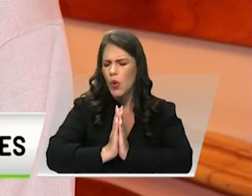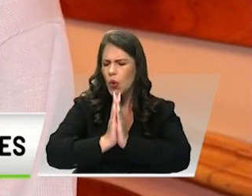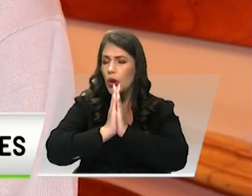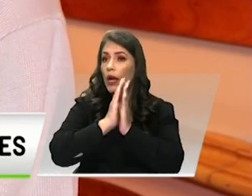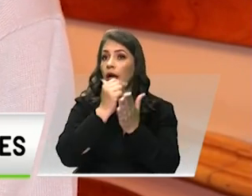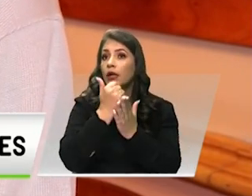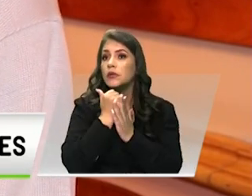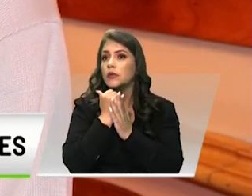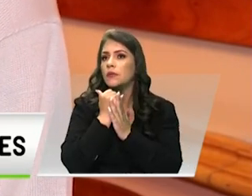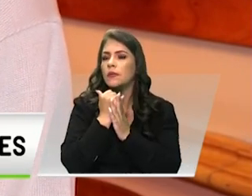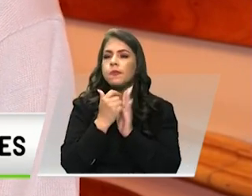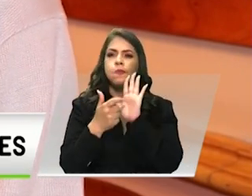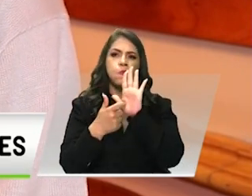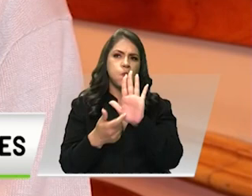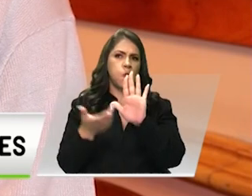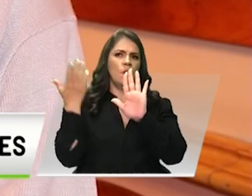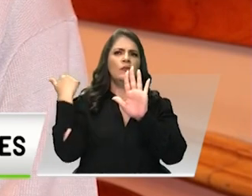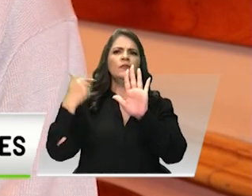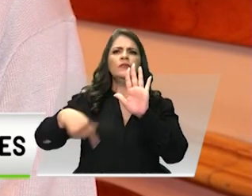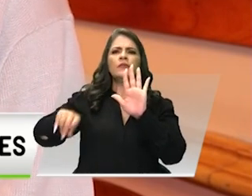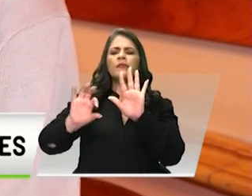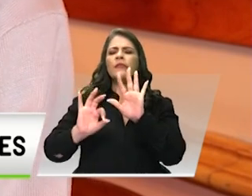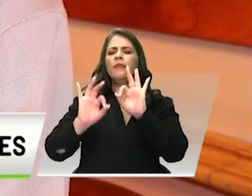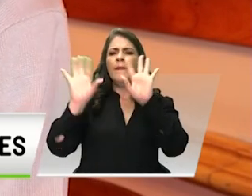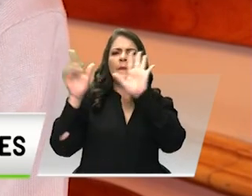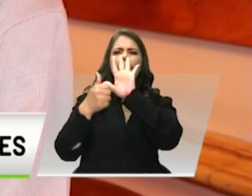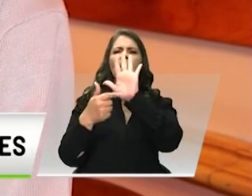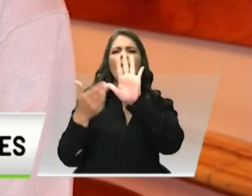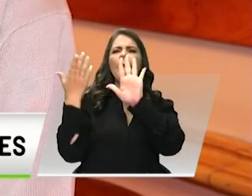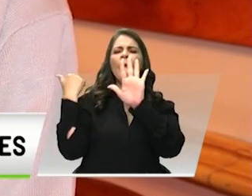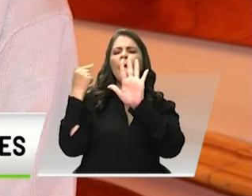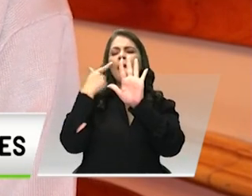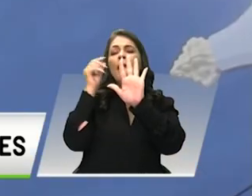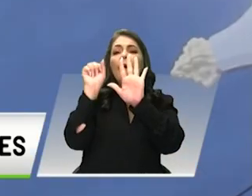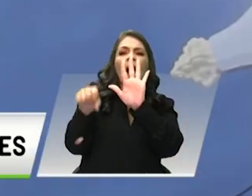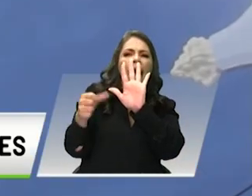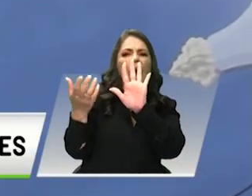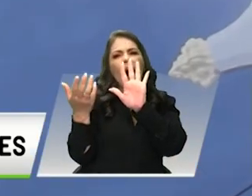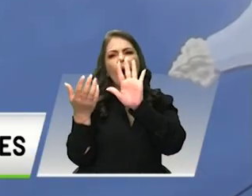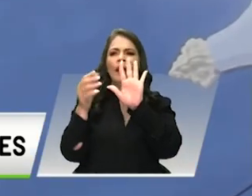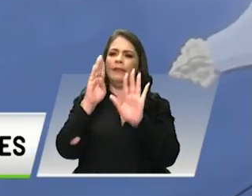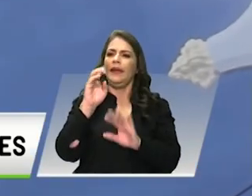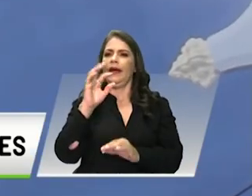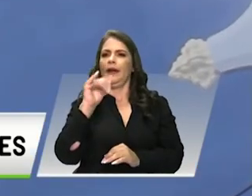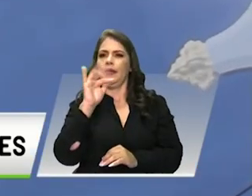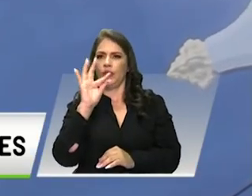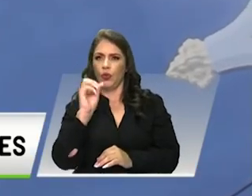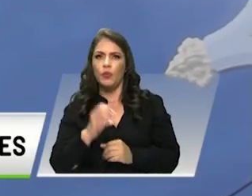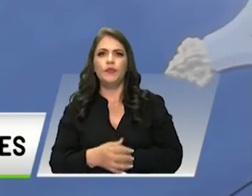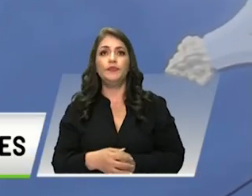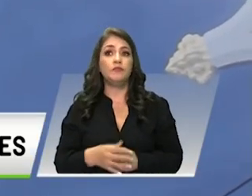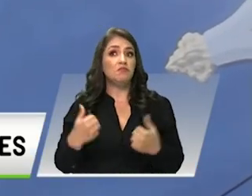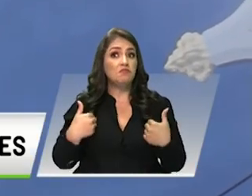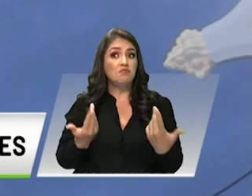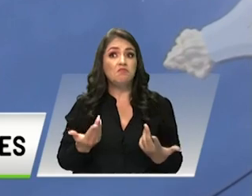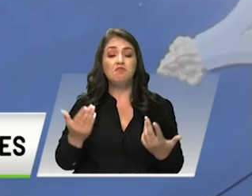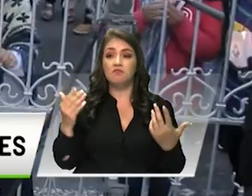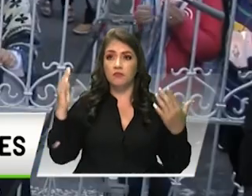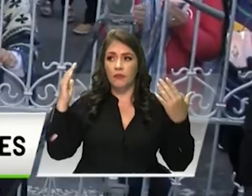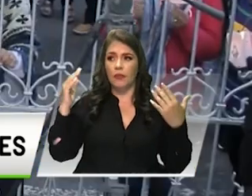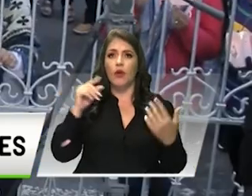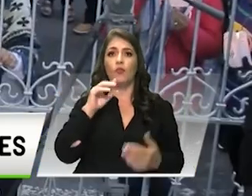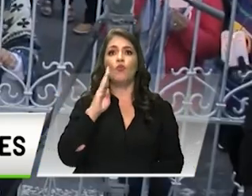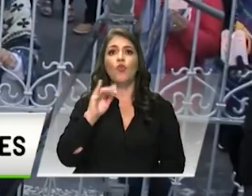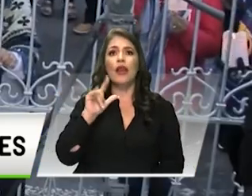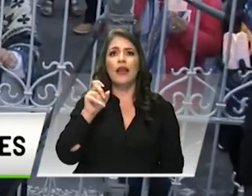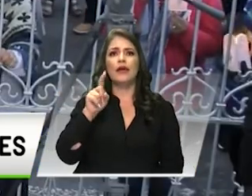Builes, se lo reconozca como milagro para ser declarado beato. Monseñor Builes fomentó la devoción por la Virgen de